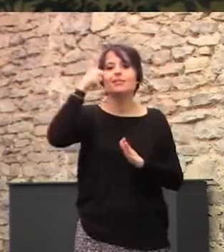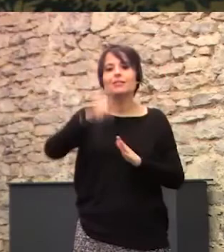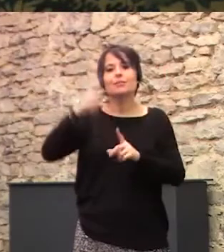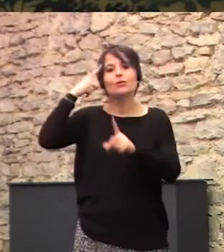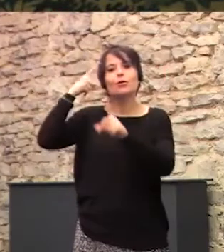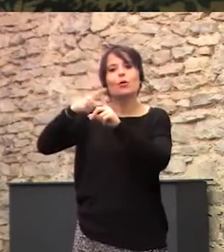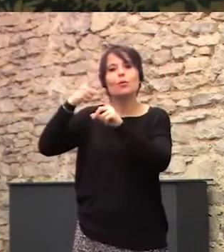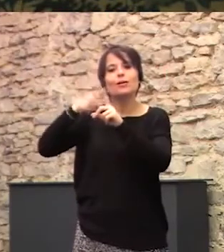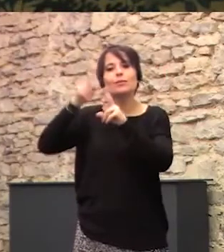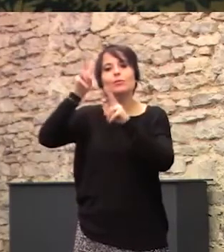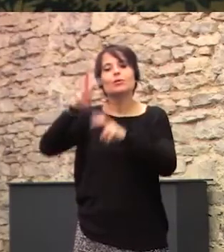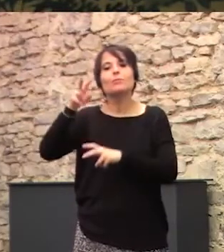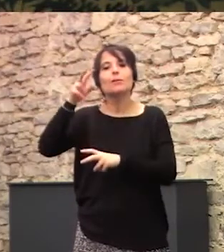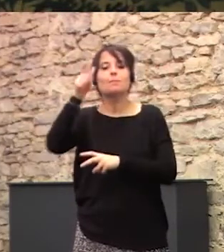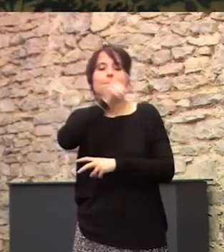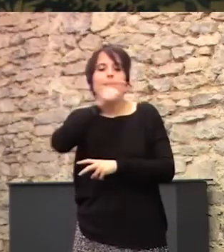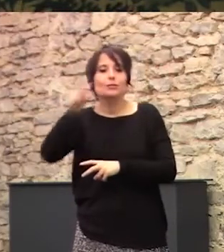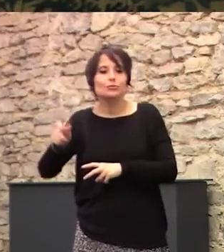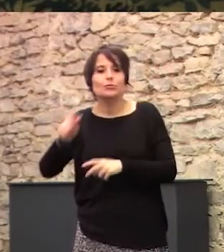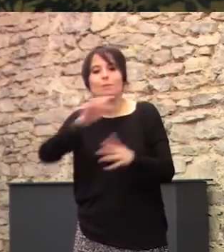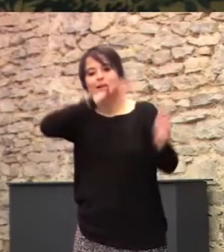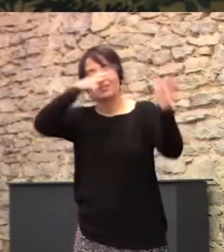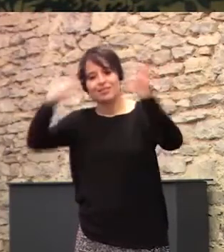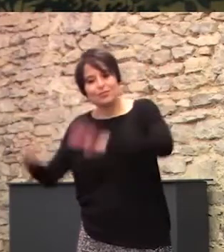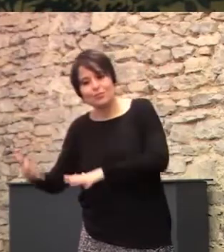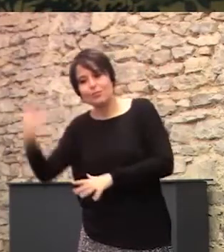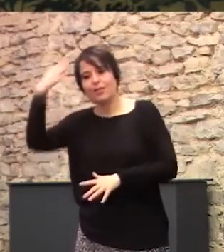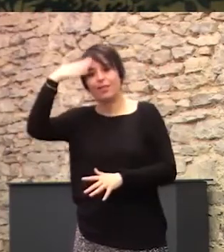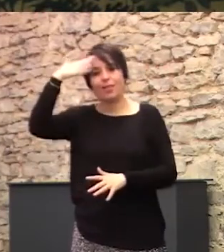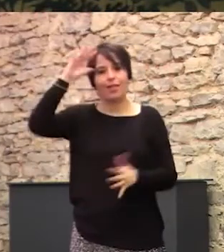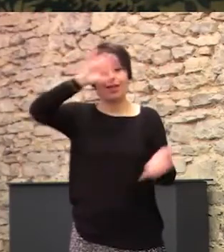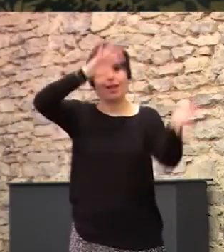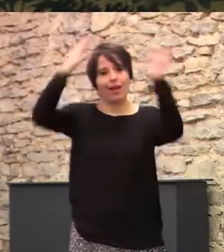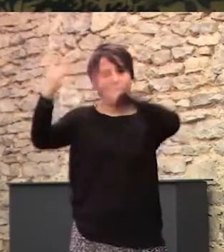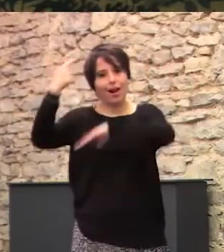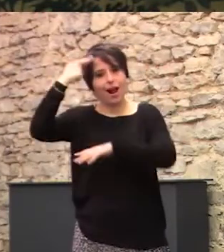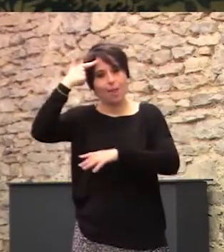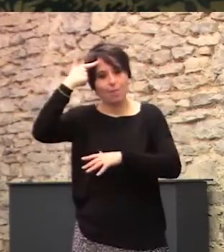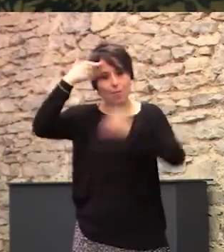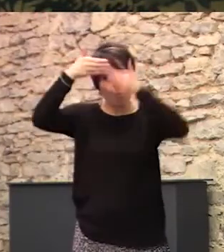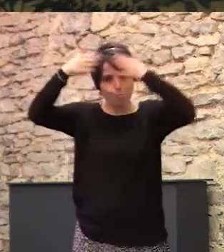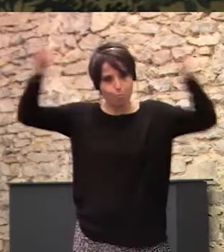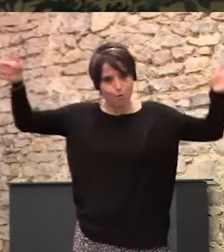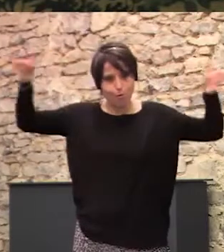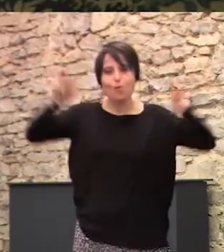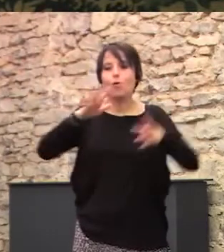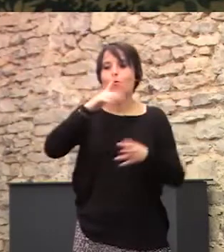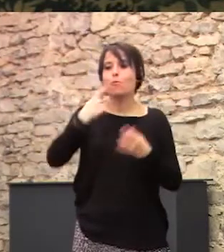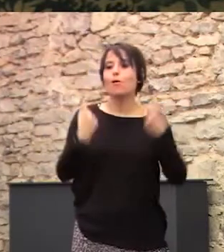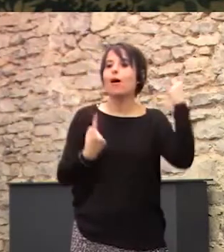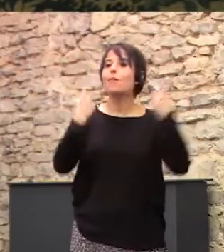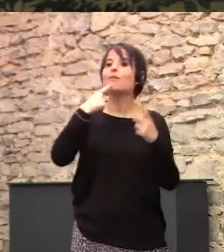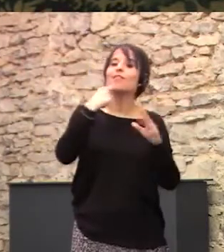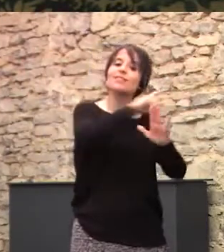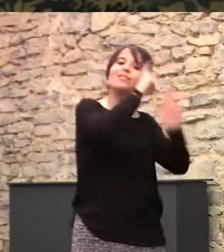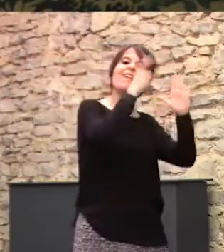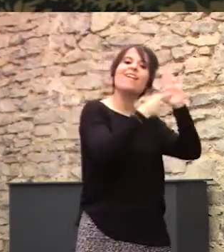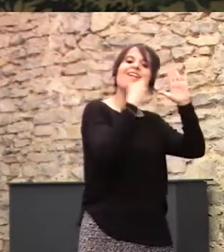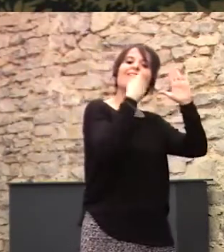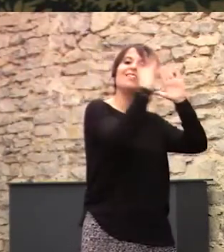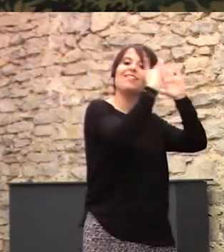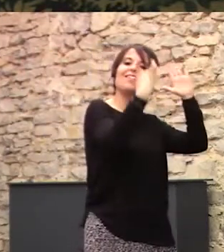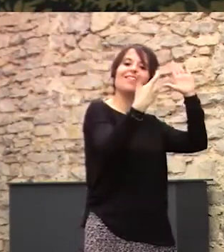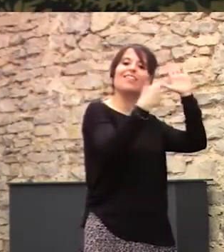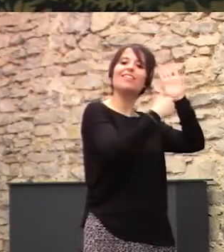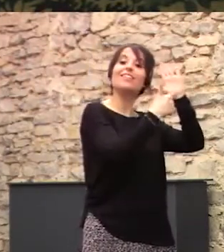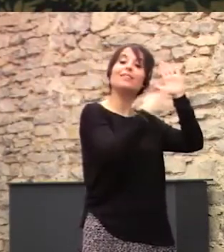las poblaciones para lograr una transformación de las mentalidades, porque a veces también pues tenemos la ley que dice una cosa, pero luego la